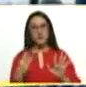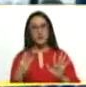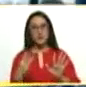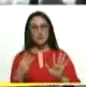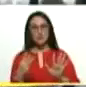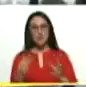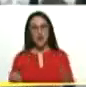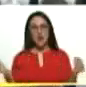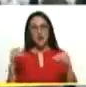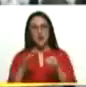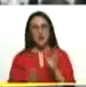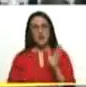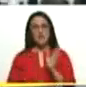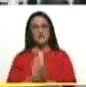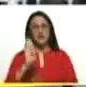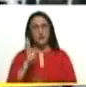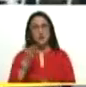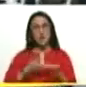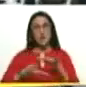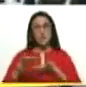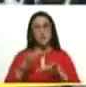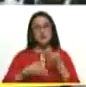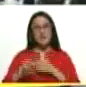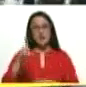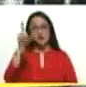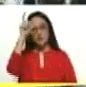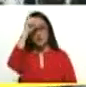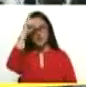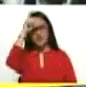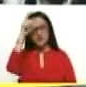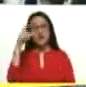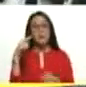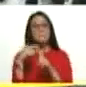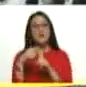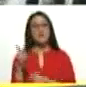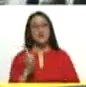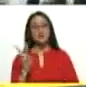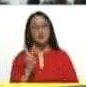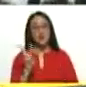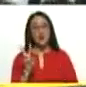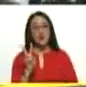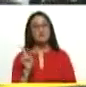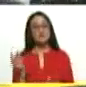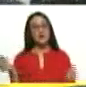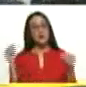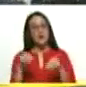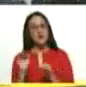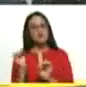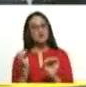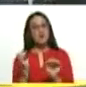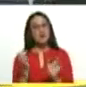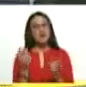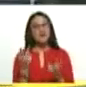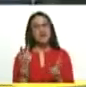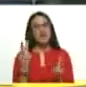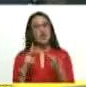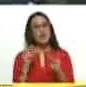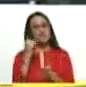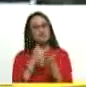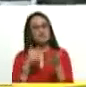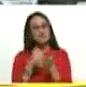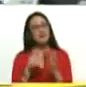del Acuerdo de Desarrollo Comercial entre Turquía y Venezuela, pasando por el Acuerdo para Evitar la Doble Tributación,